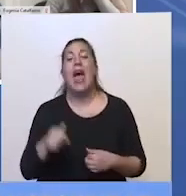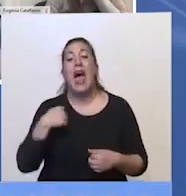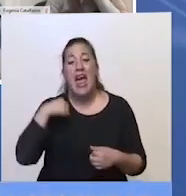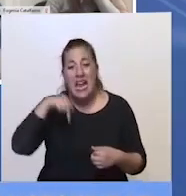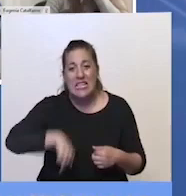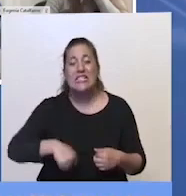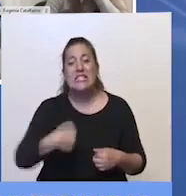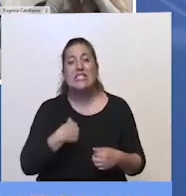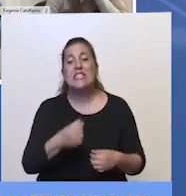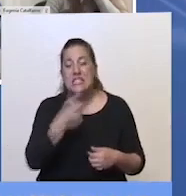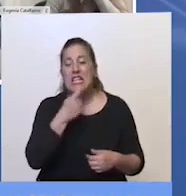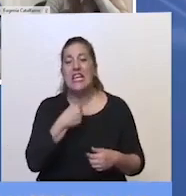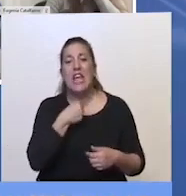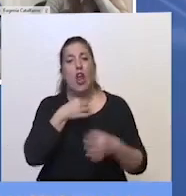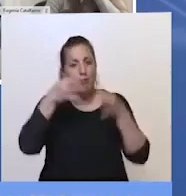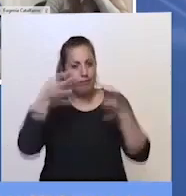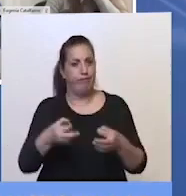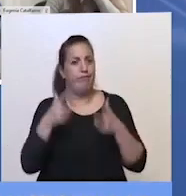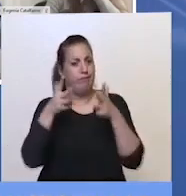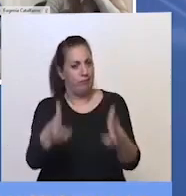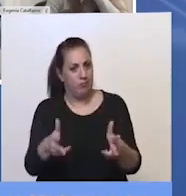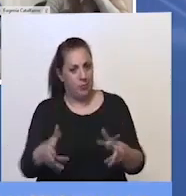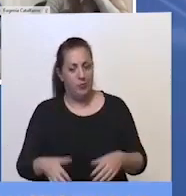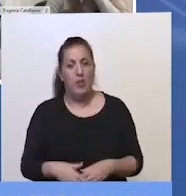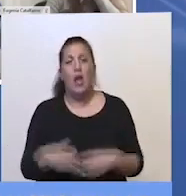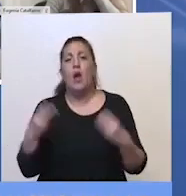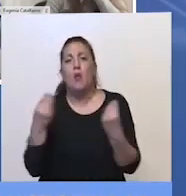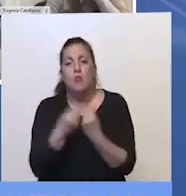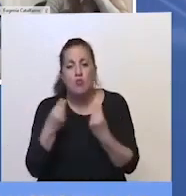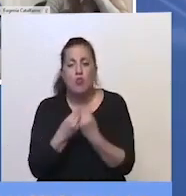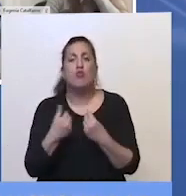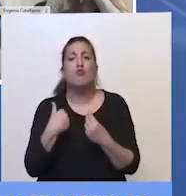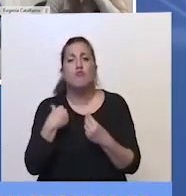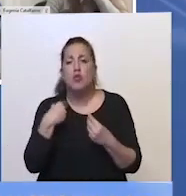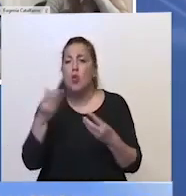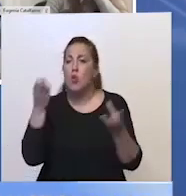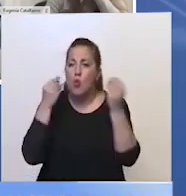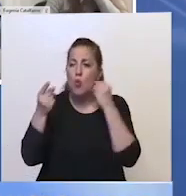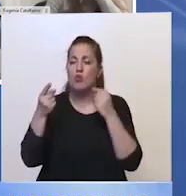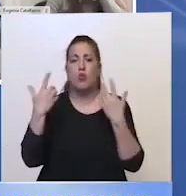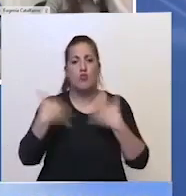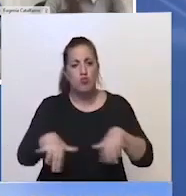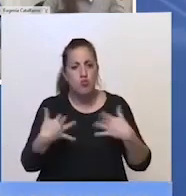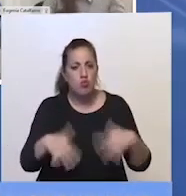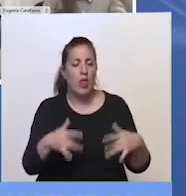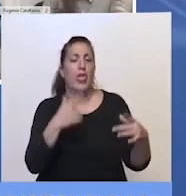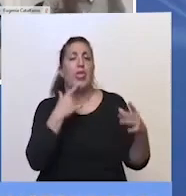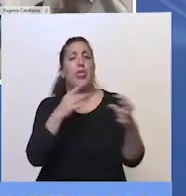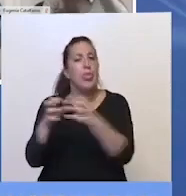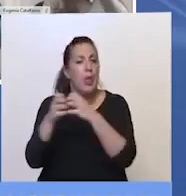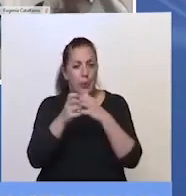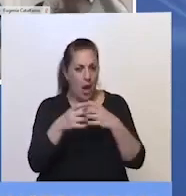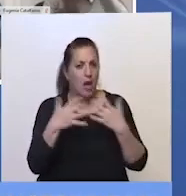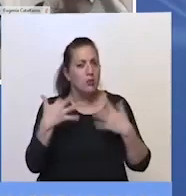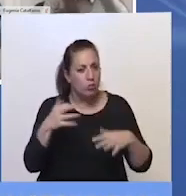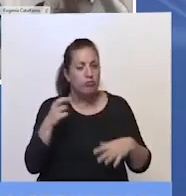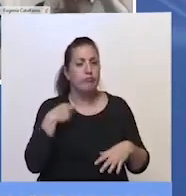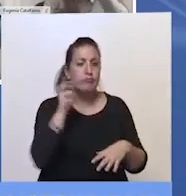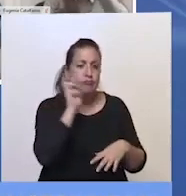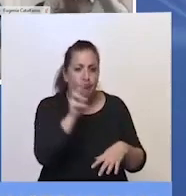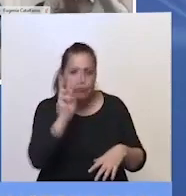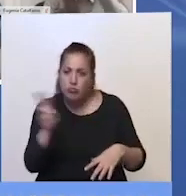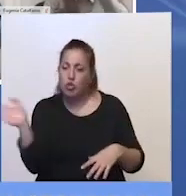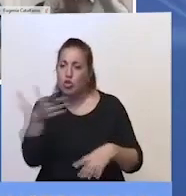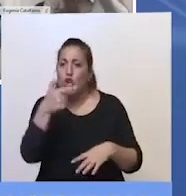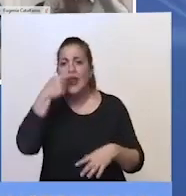quiero ser concreto, hay muchas simulaciones que las vinimos haciendo, yo escuché los acalorados debates, todos interesantes. Yo creo